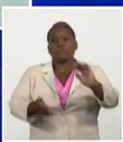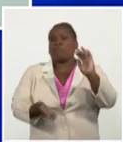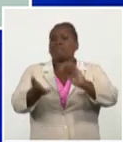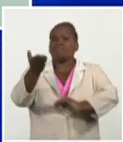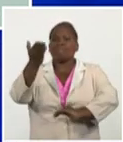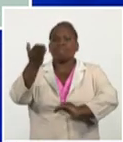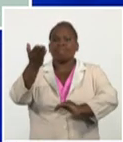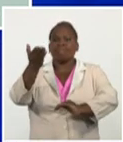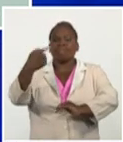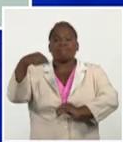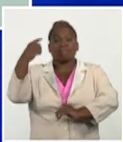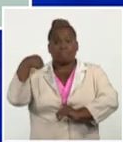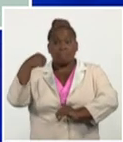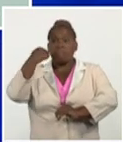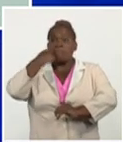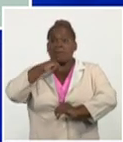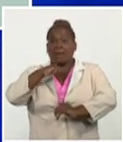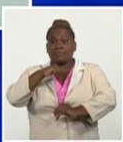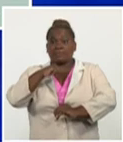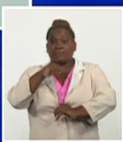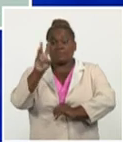3 más, pero de todas formas se ve que la provincia